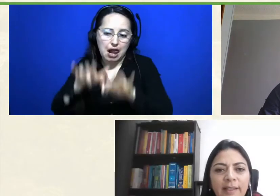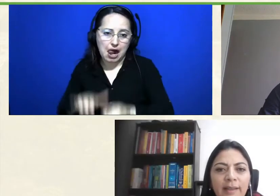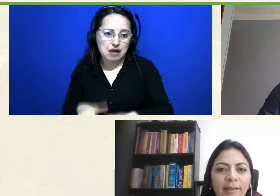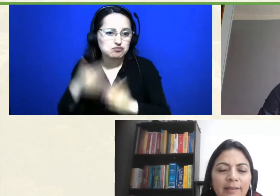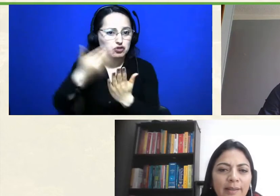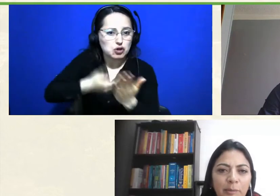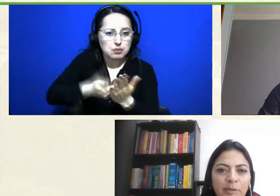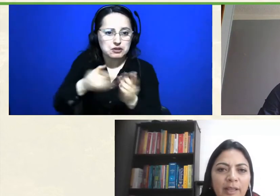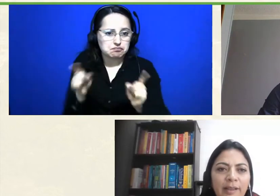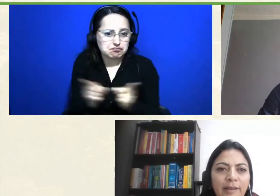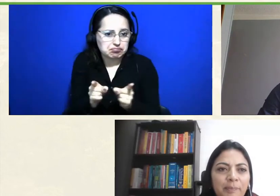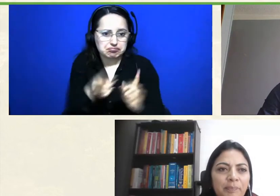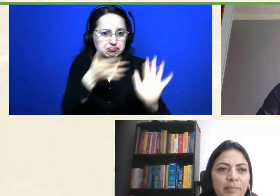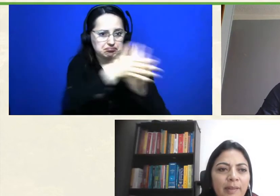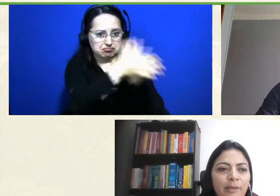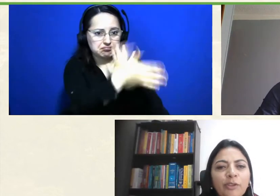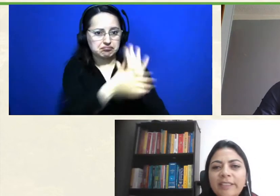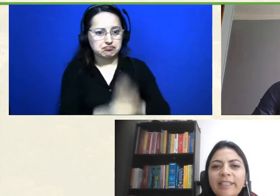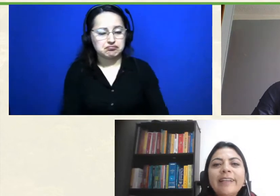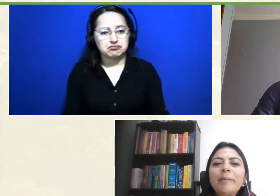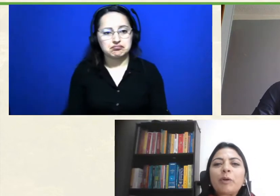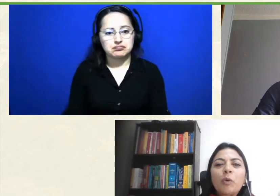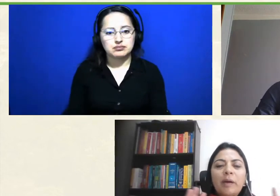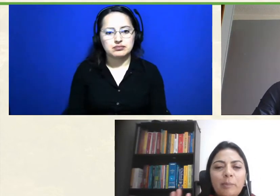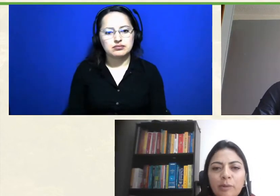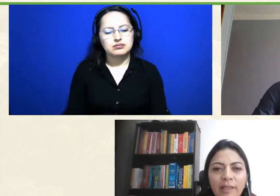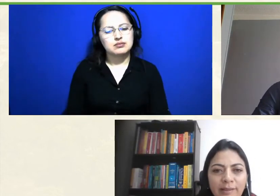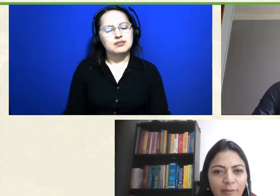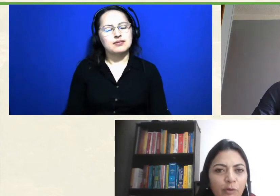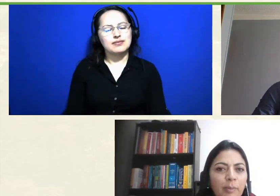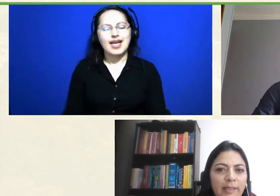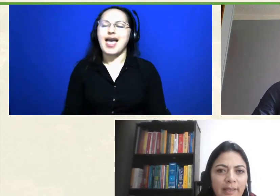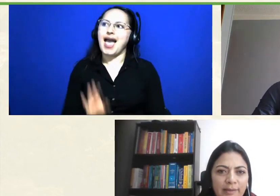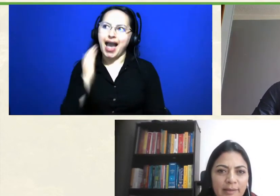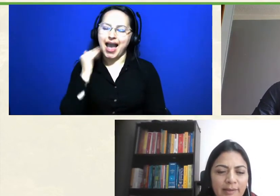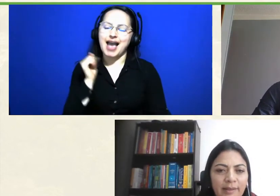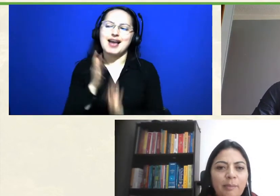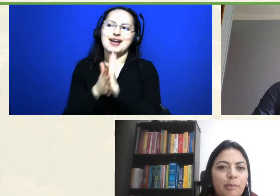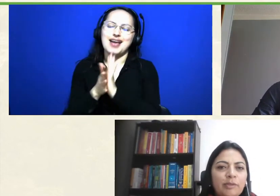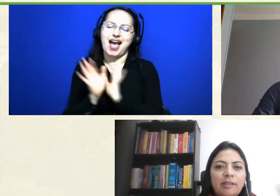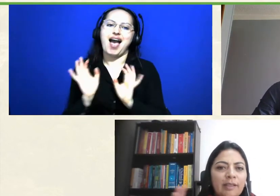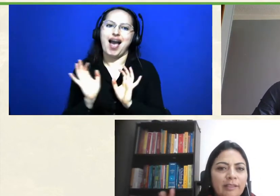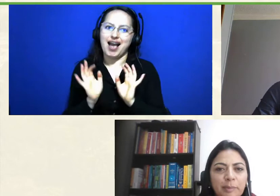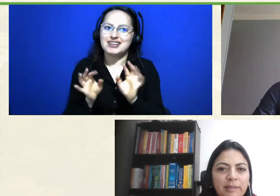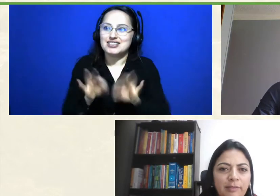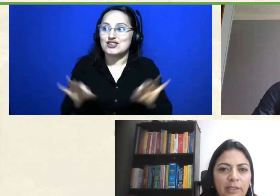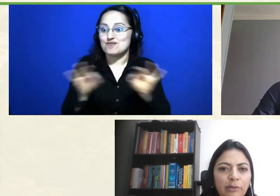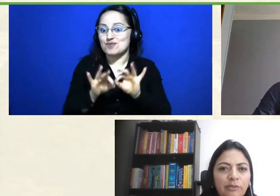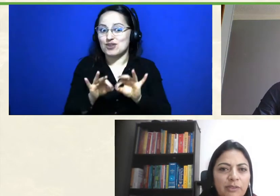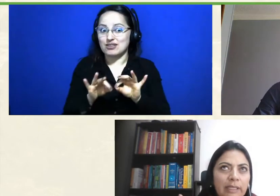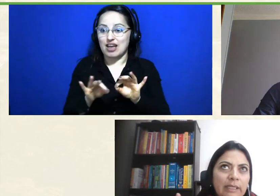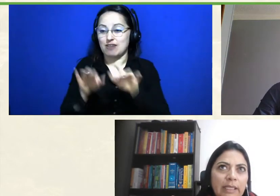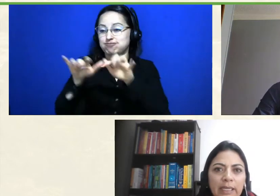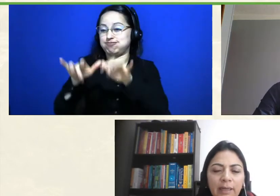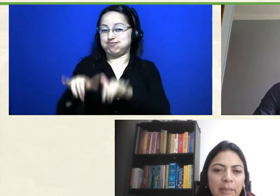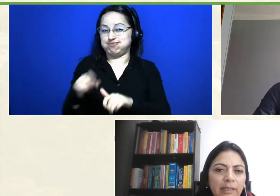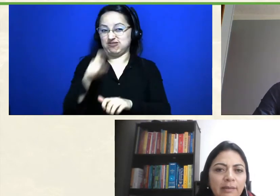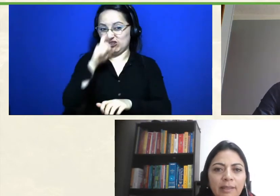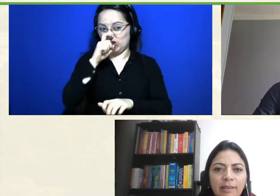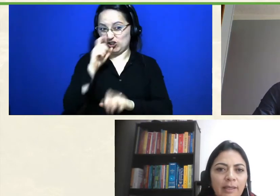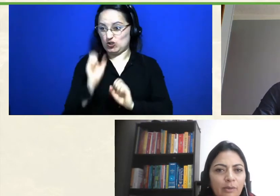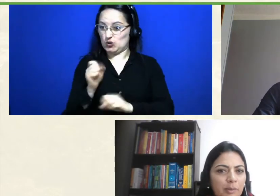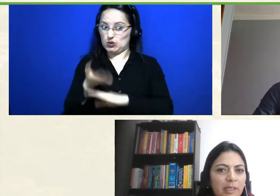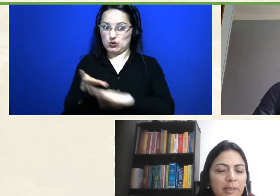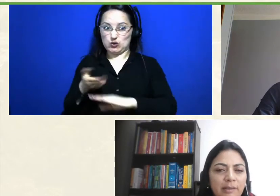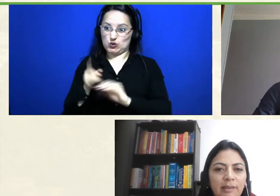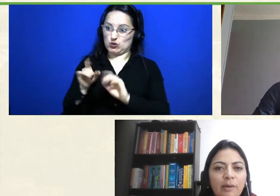Entonces, digamos que no se tienen que preocupar por tanta formalidad, ni por ser tan específicos técnicamente